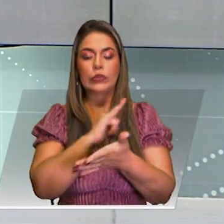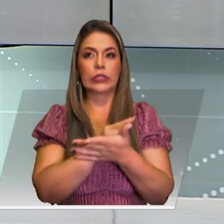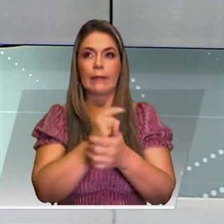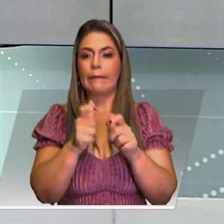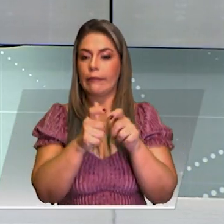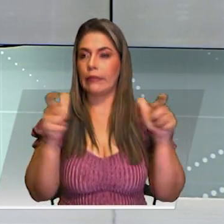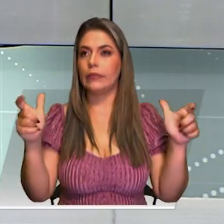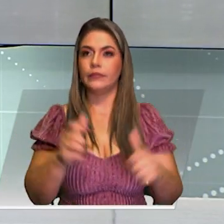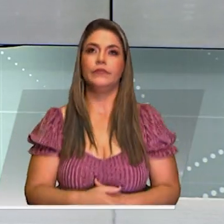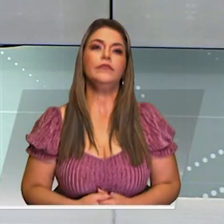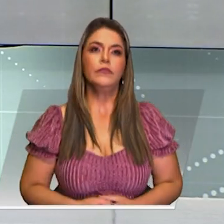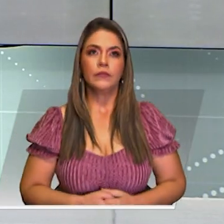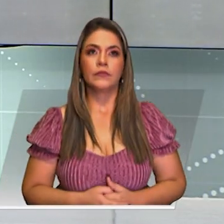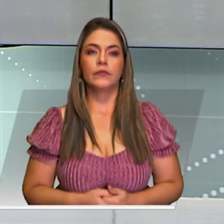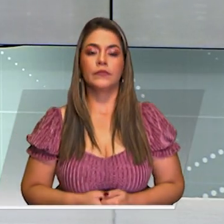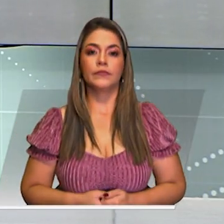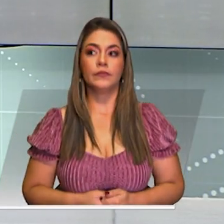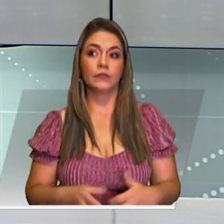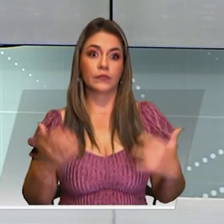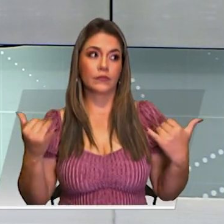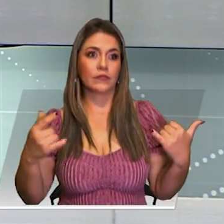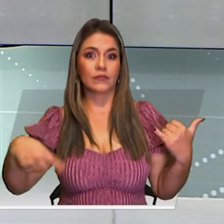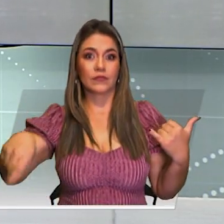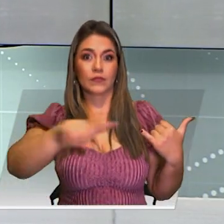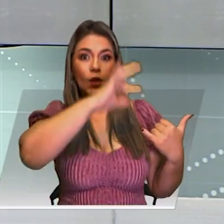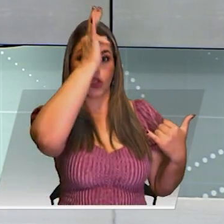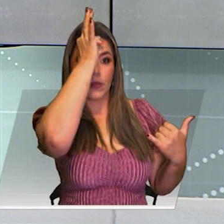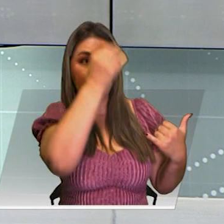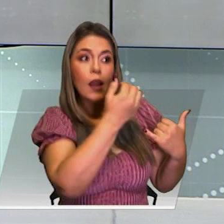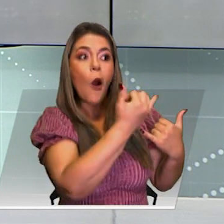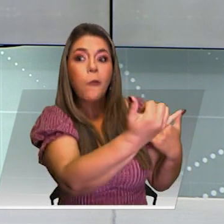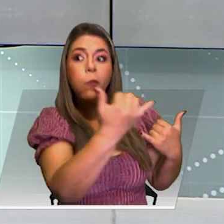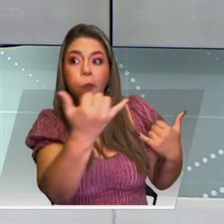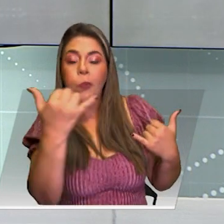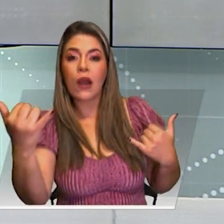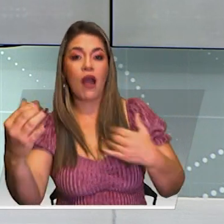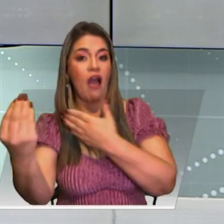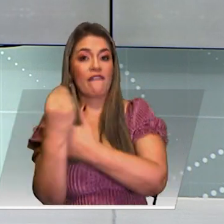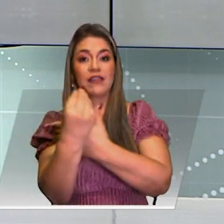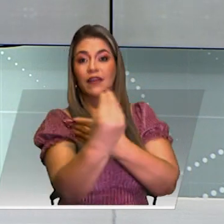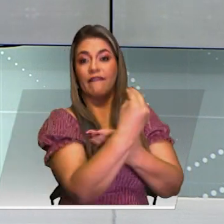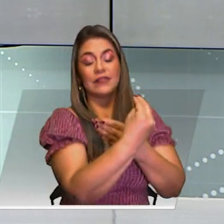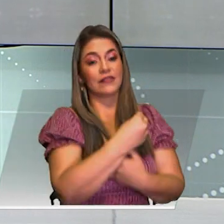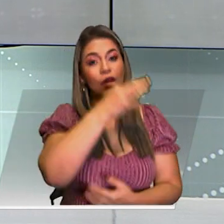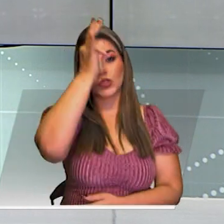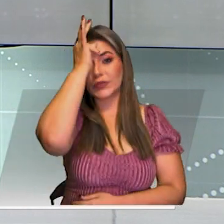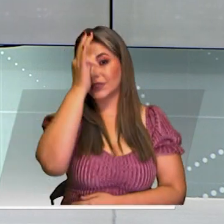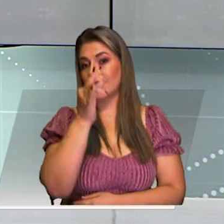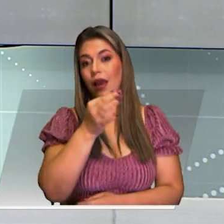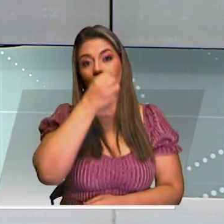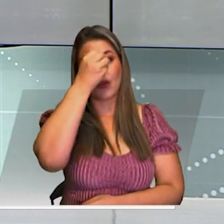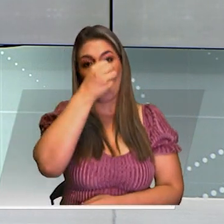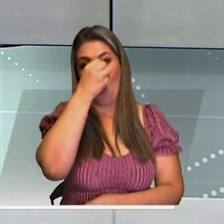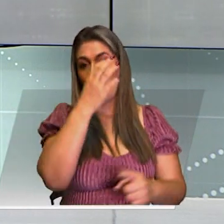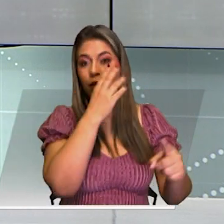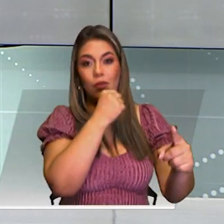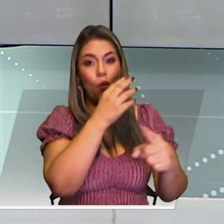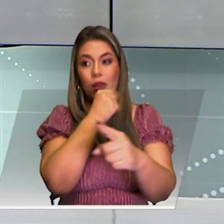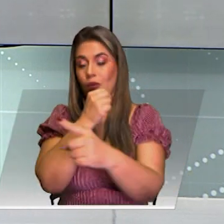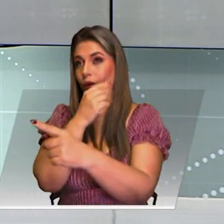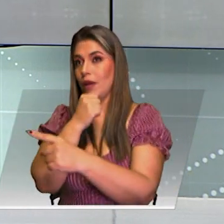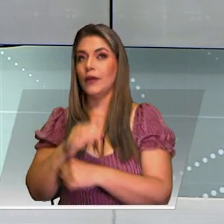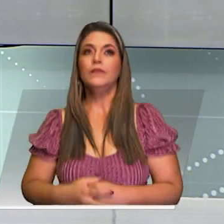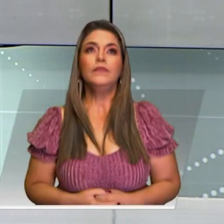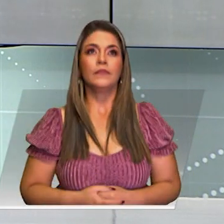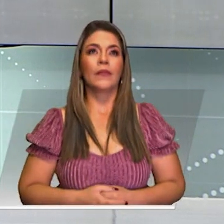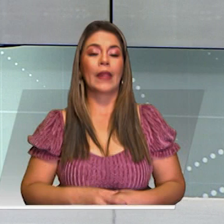que tras declarada la escasez de oxígeno, diferentes hospitales e IPS del departamento lanzaron mensajes de alerta. El primer grito desesperado se